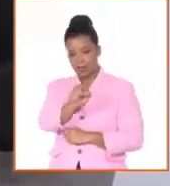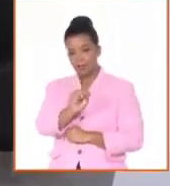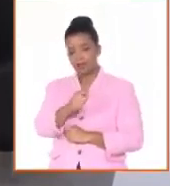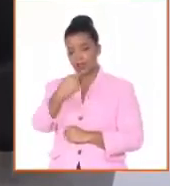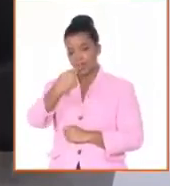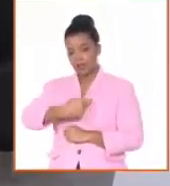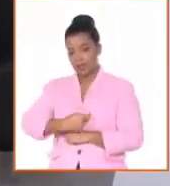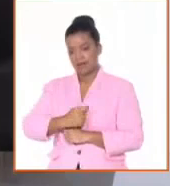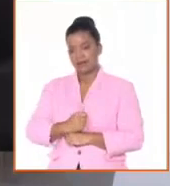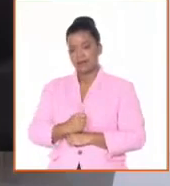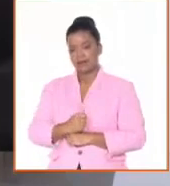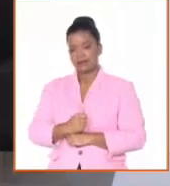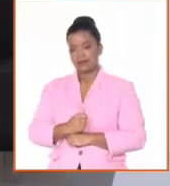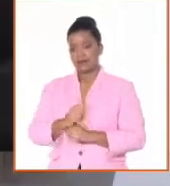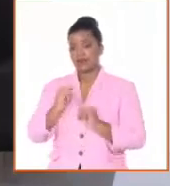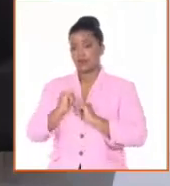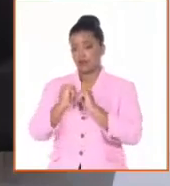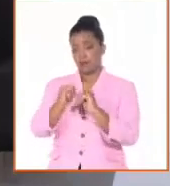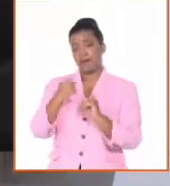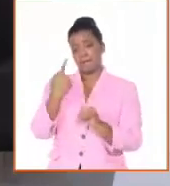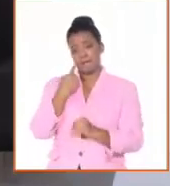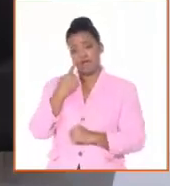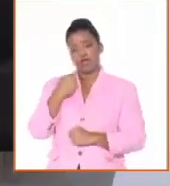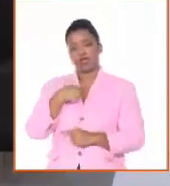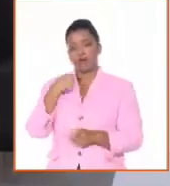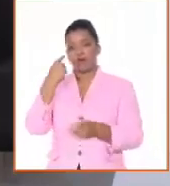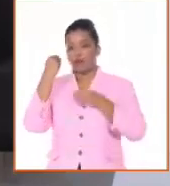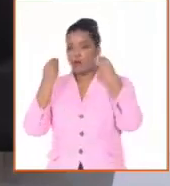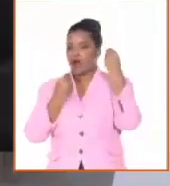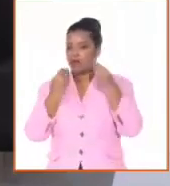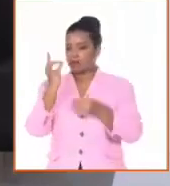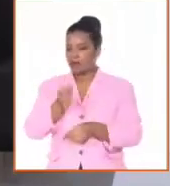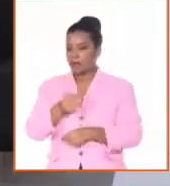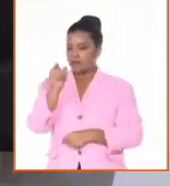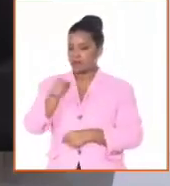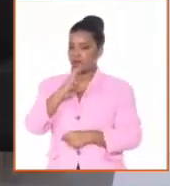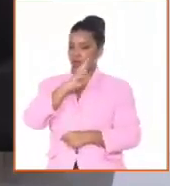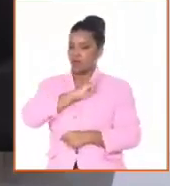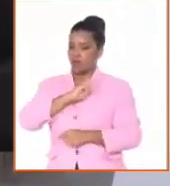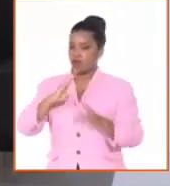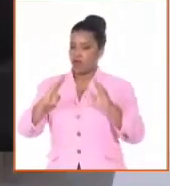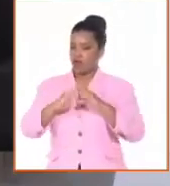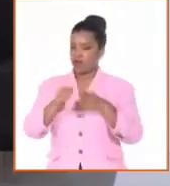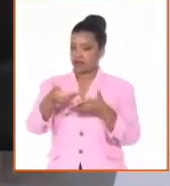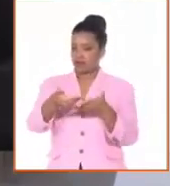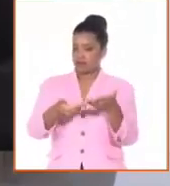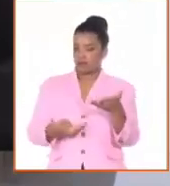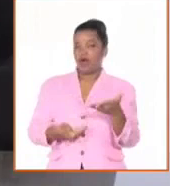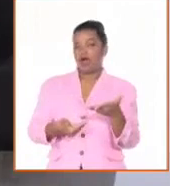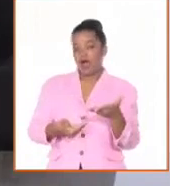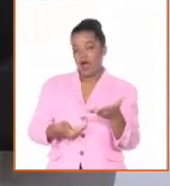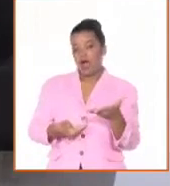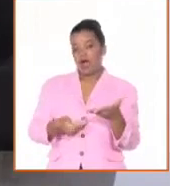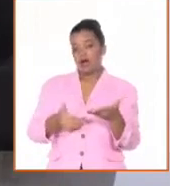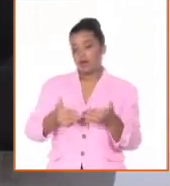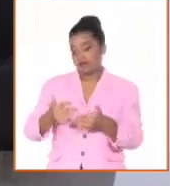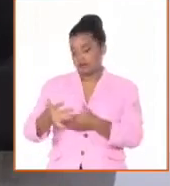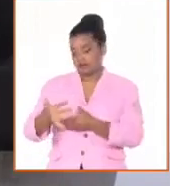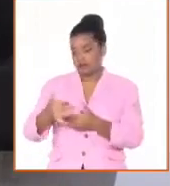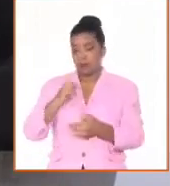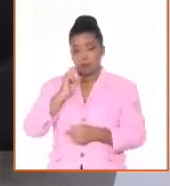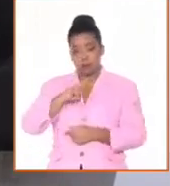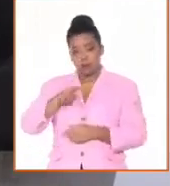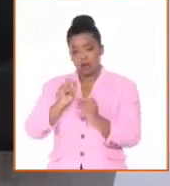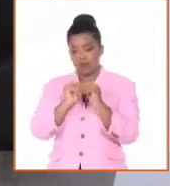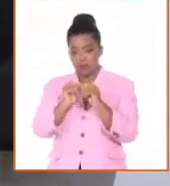establece su pretensión Y a partir de aquí Bueno se le brinda la información sobre la base de las